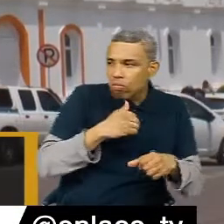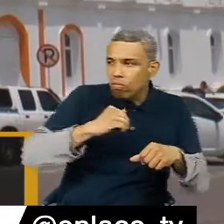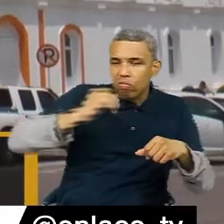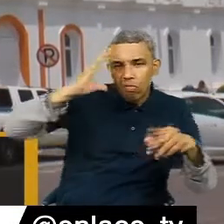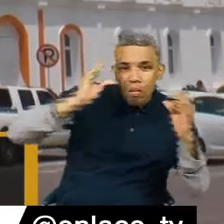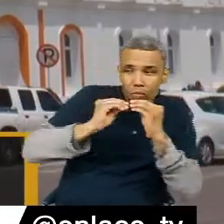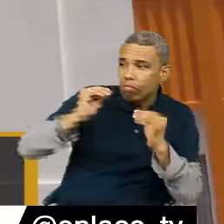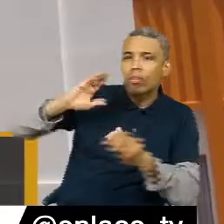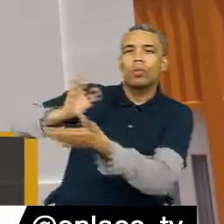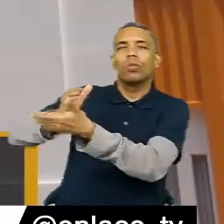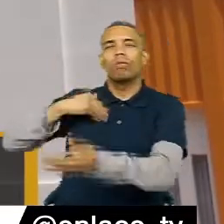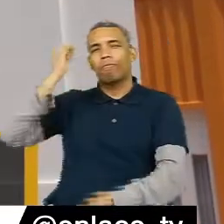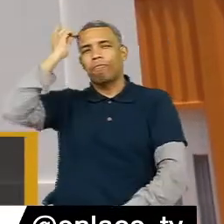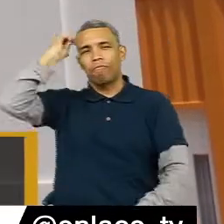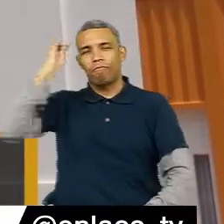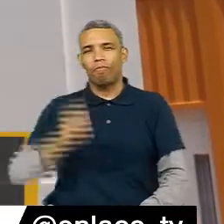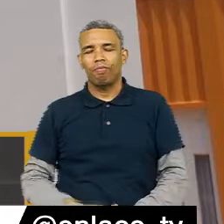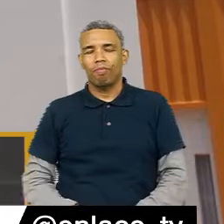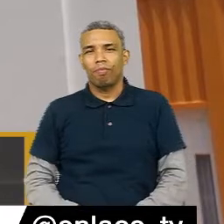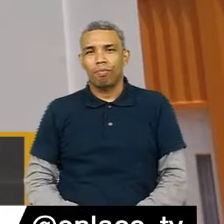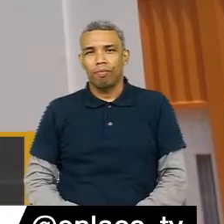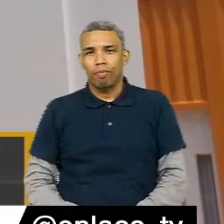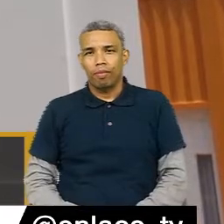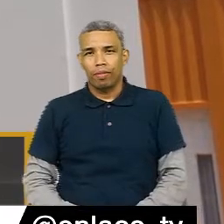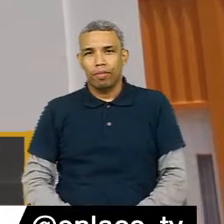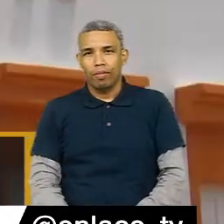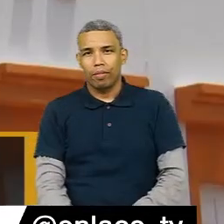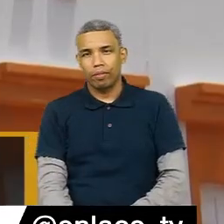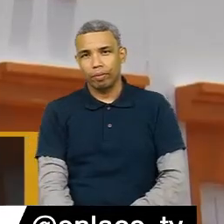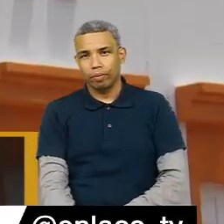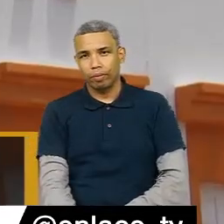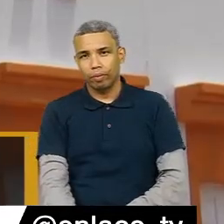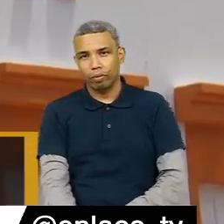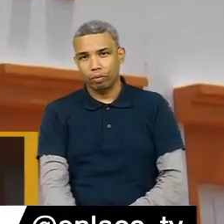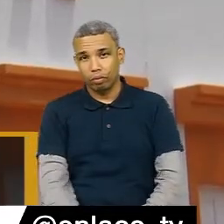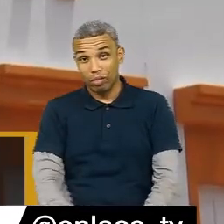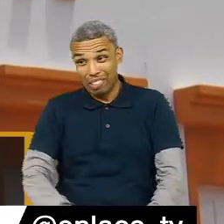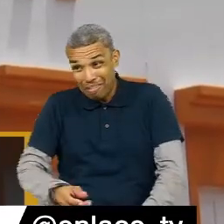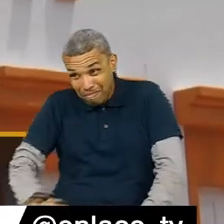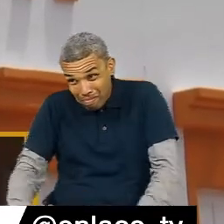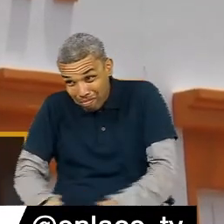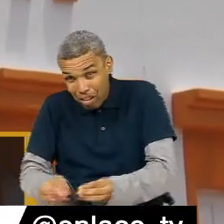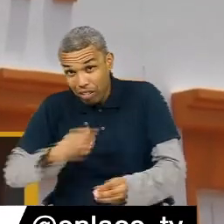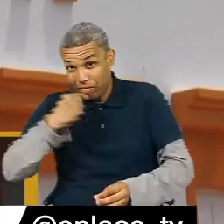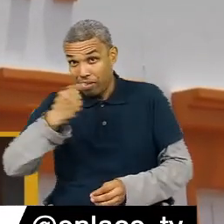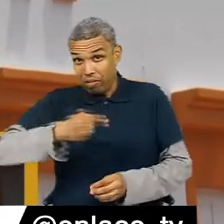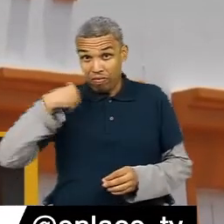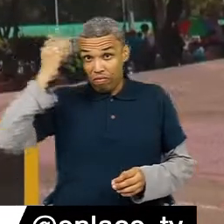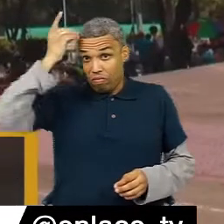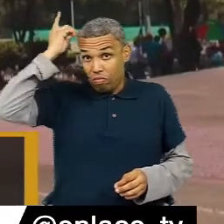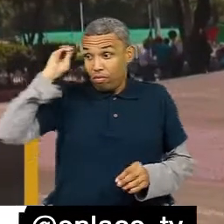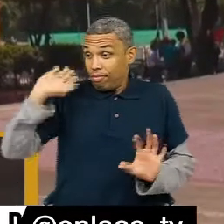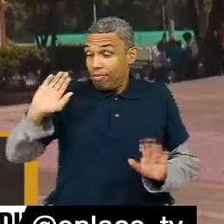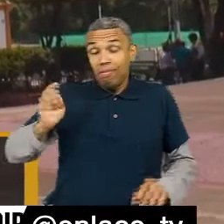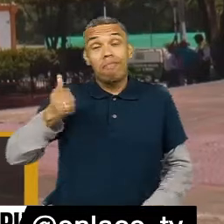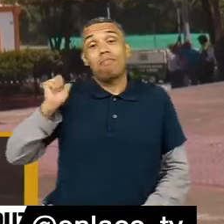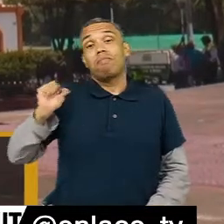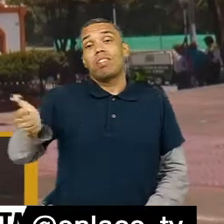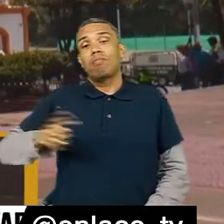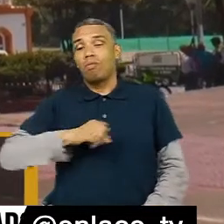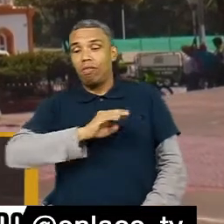renuncia de la mayoría del gabinete municipal, el representante del Partido Liberal dijo que el alcalde Darío Echeverry es autónomo de los cambios en